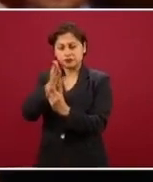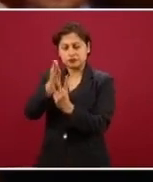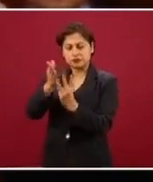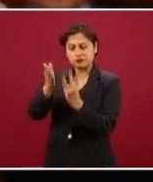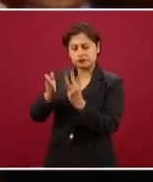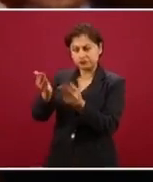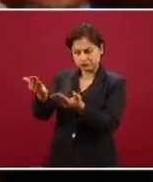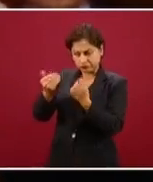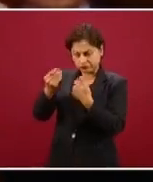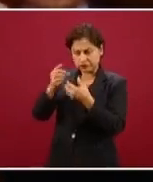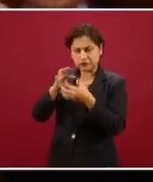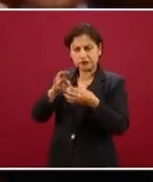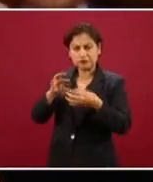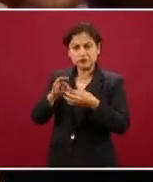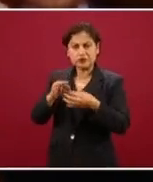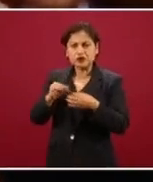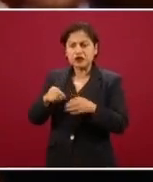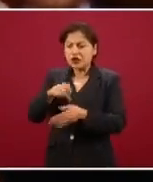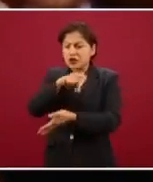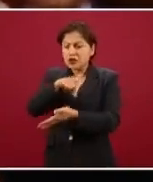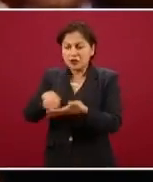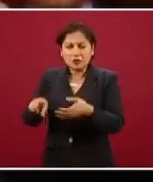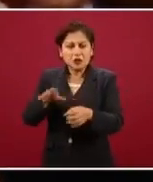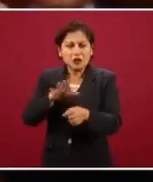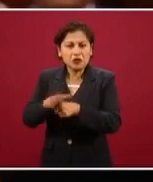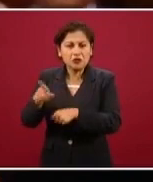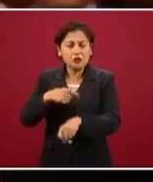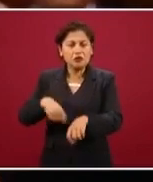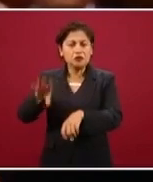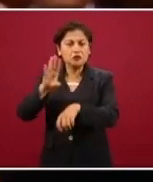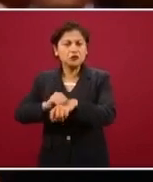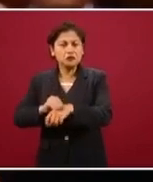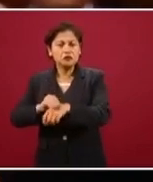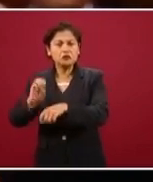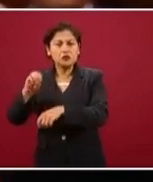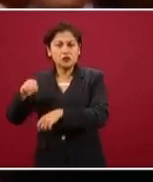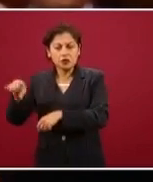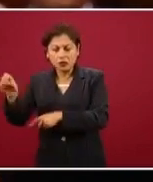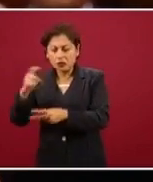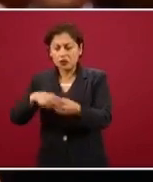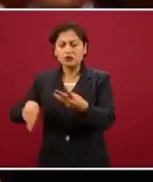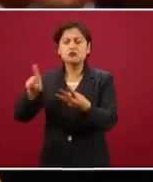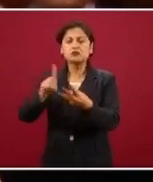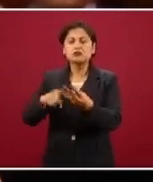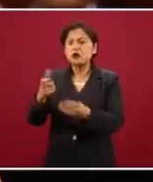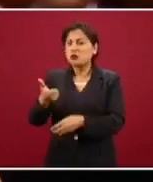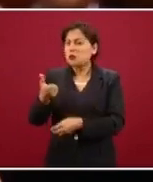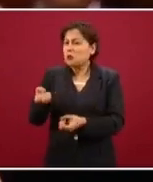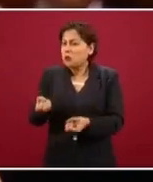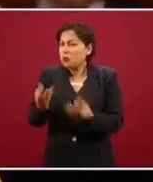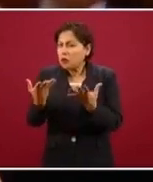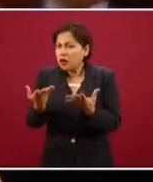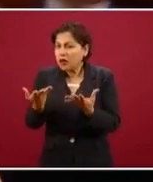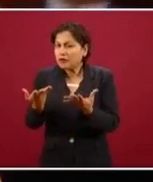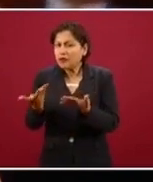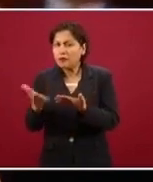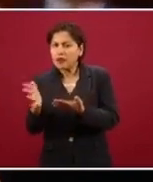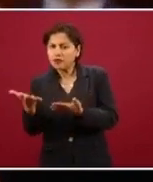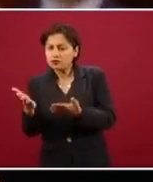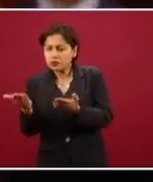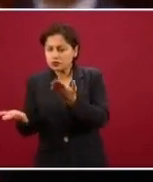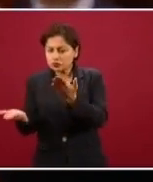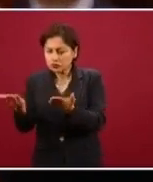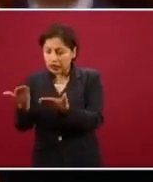laboratorio, fórmula, su permiso de la Organización Mundial de la Salud, la FDA y el costo, para poder hacer un comparativo de lo que se despilfarraba antes,